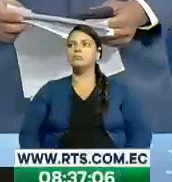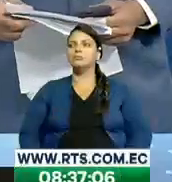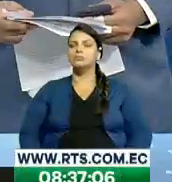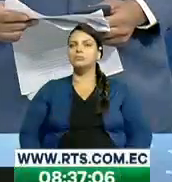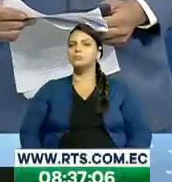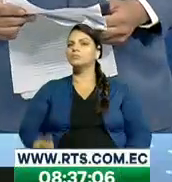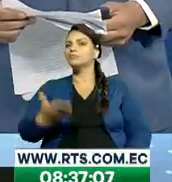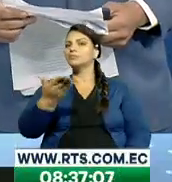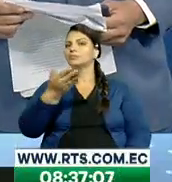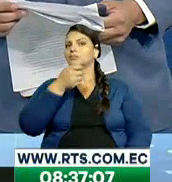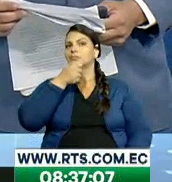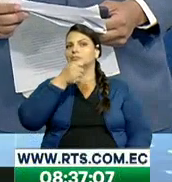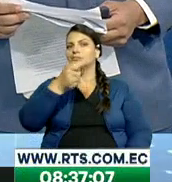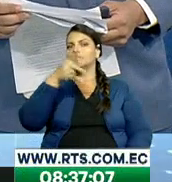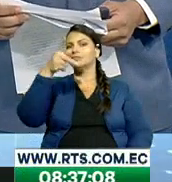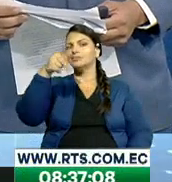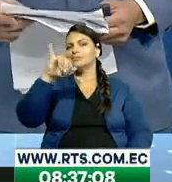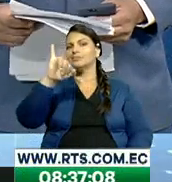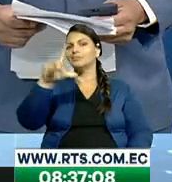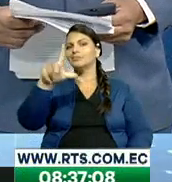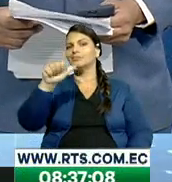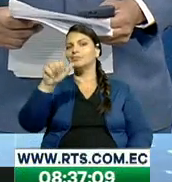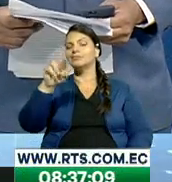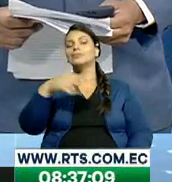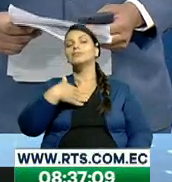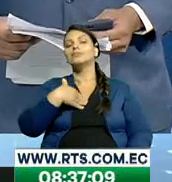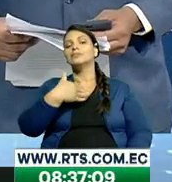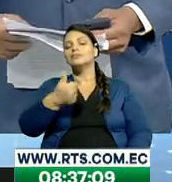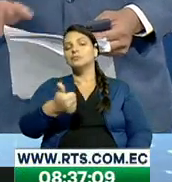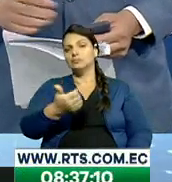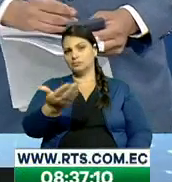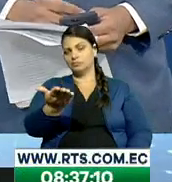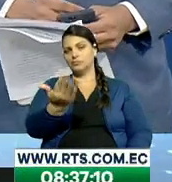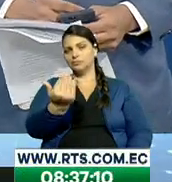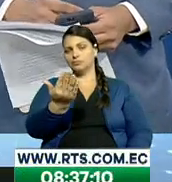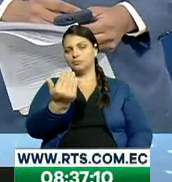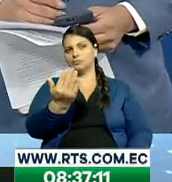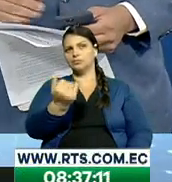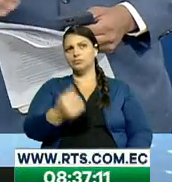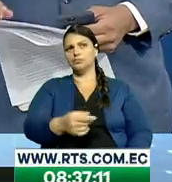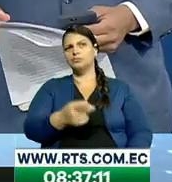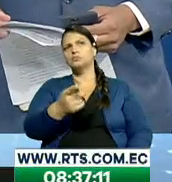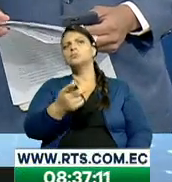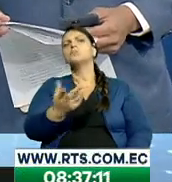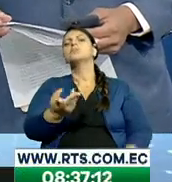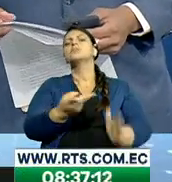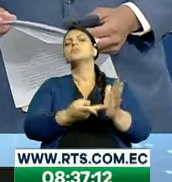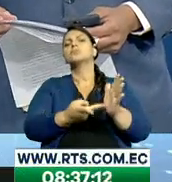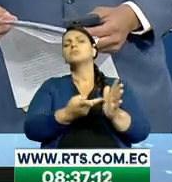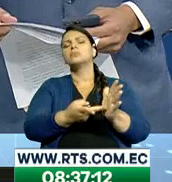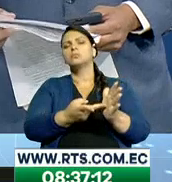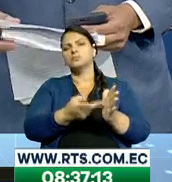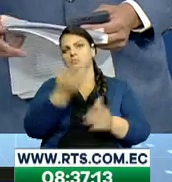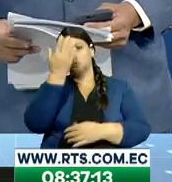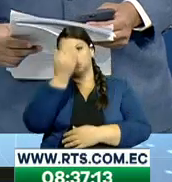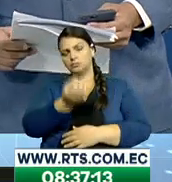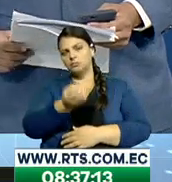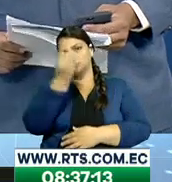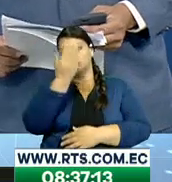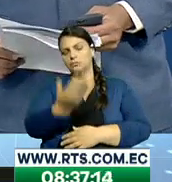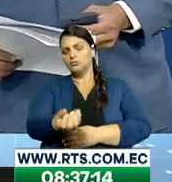Pilar Vera. Pili, ¿cómo le va? Nuevamente con usted. ¿Qué me cuenta entonces desde ese sector de la urbe? Muy buenos